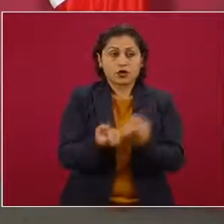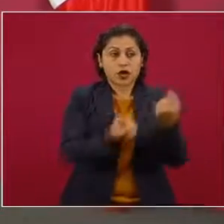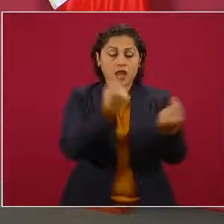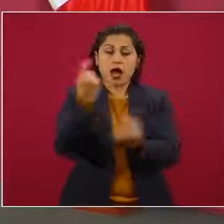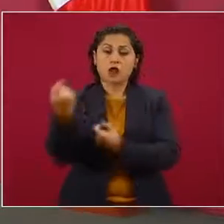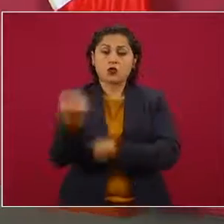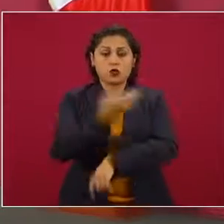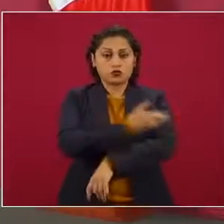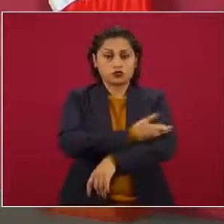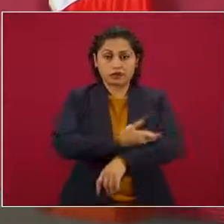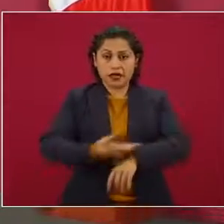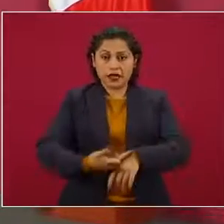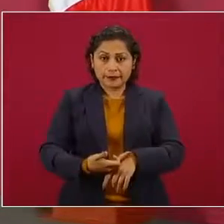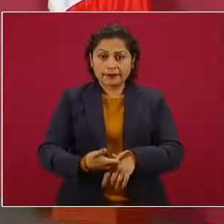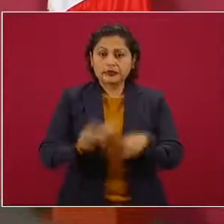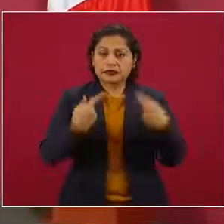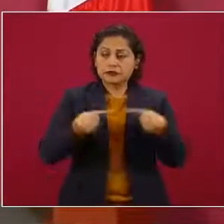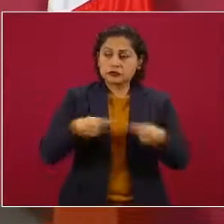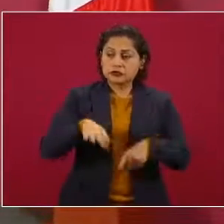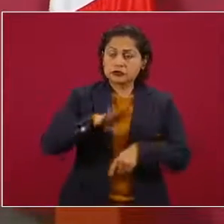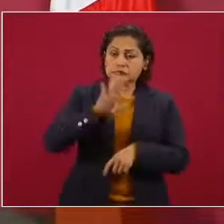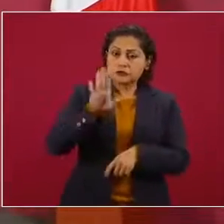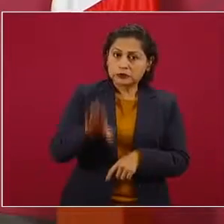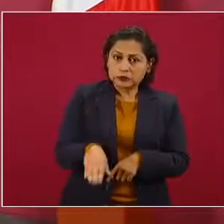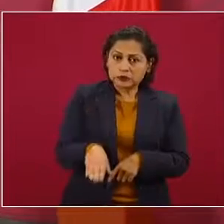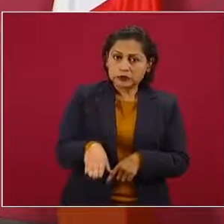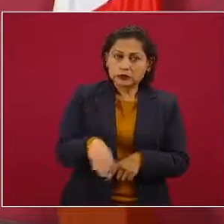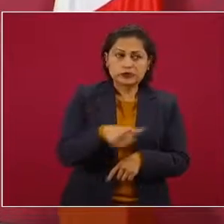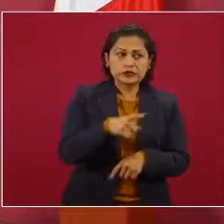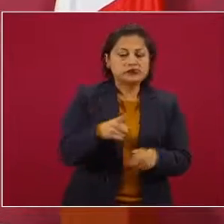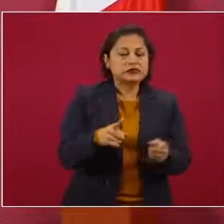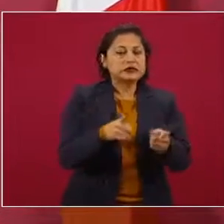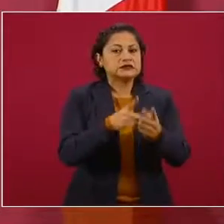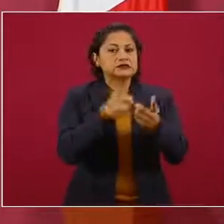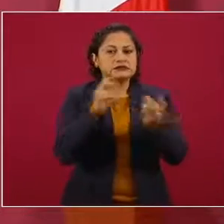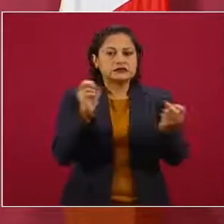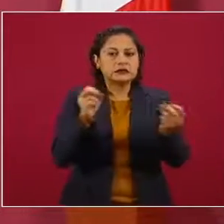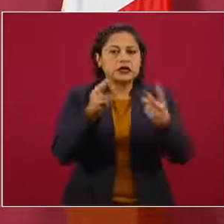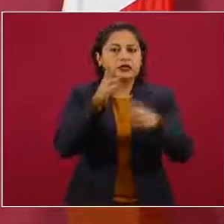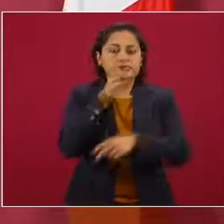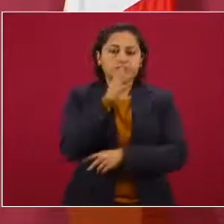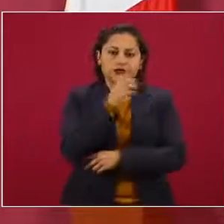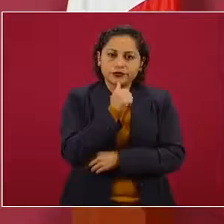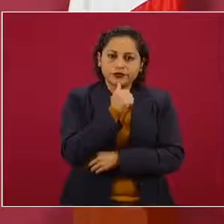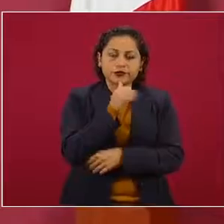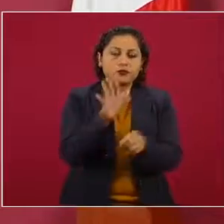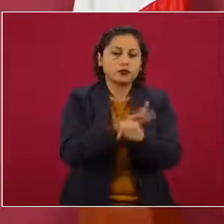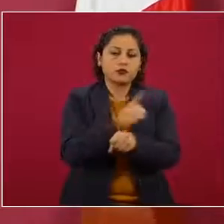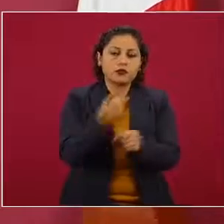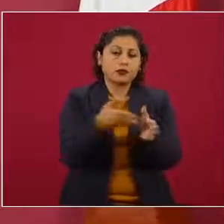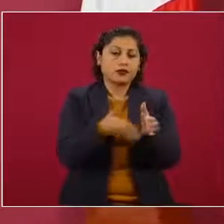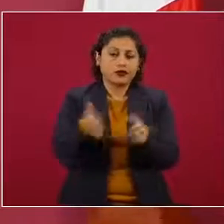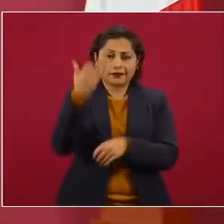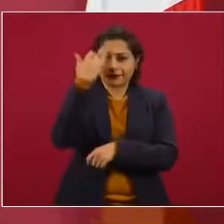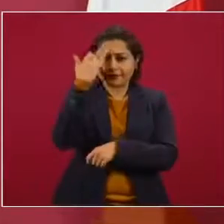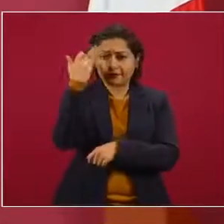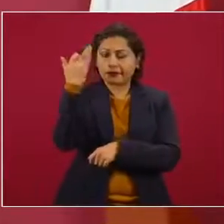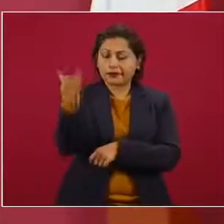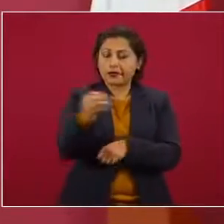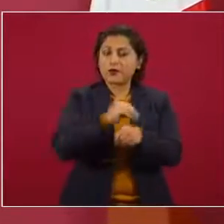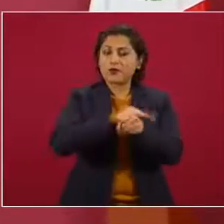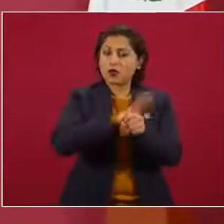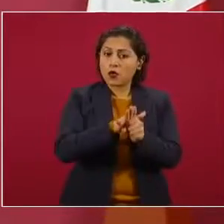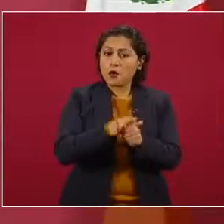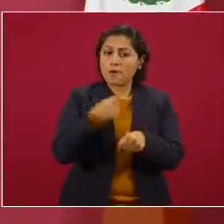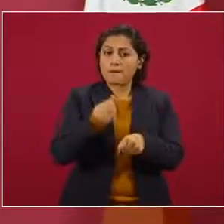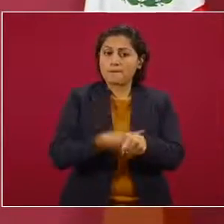familiares, a sus difuntos, por esta terrible pandemia. Entonces, que